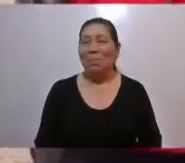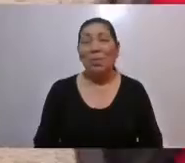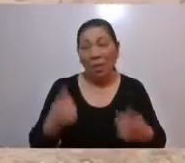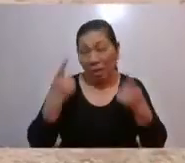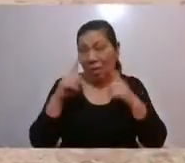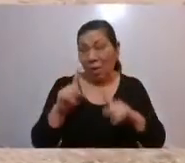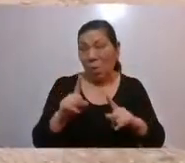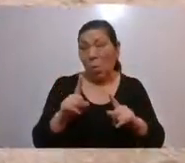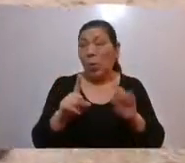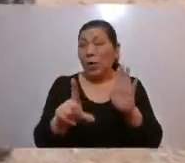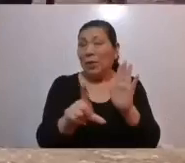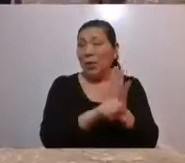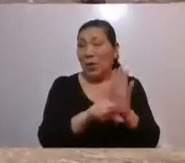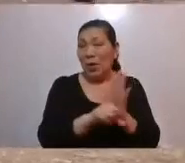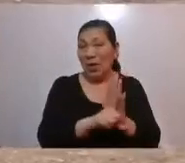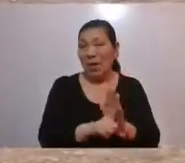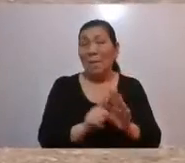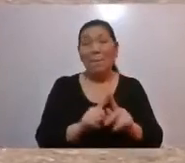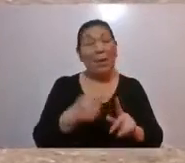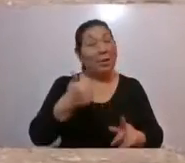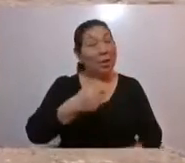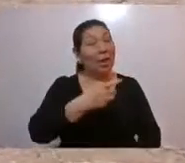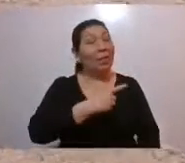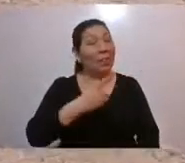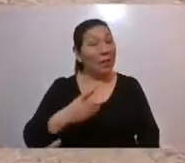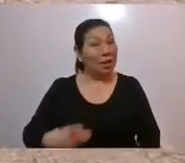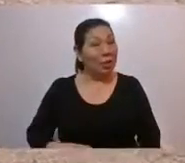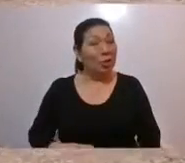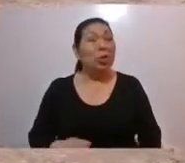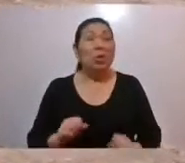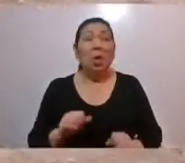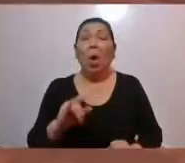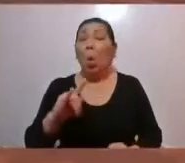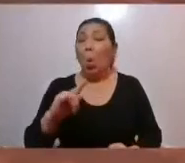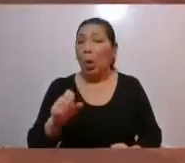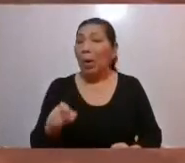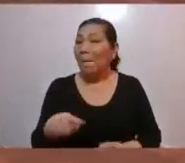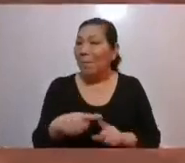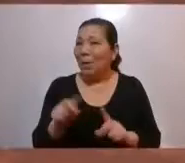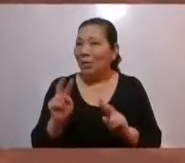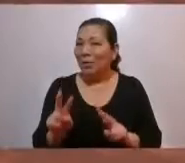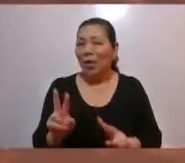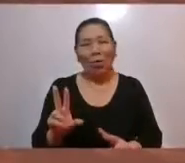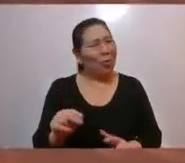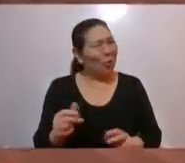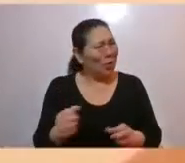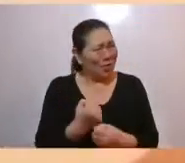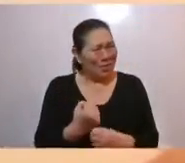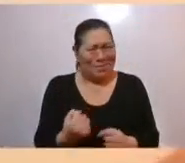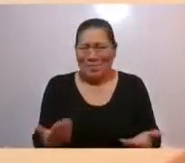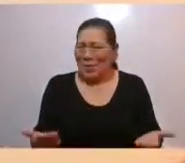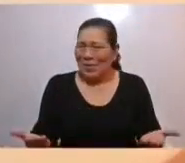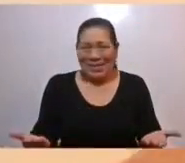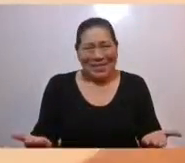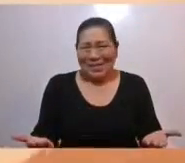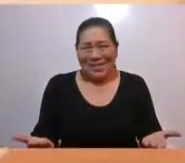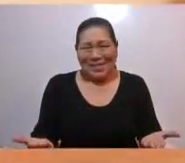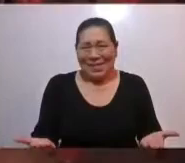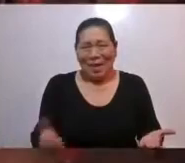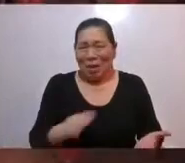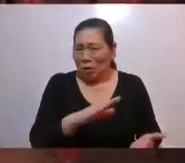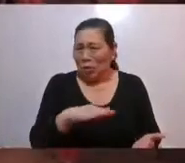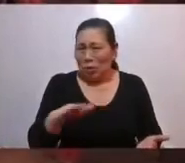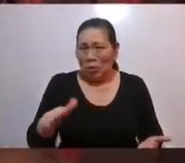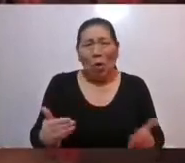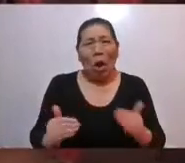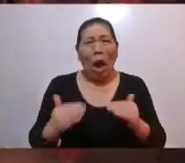está permitido de acuerdo a la ley. O sea, si bien el director las aceptó, la UGEL dijo, esto lo observó y dijo, no es posible que